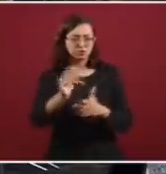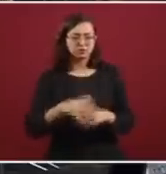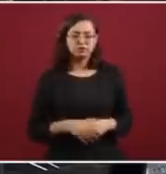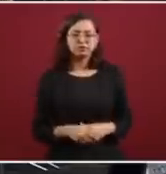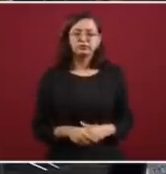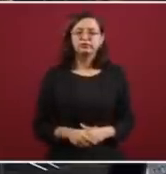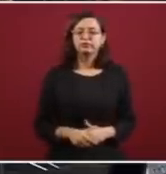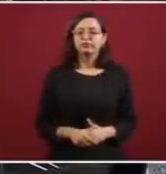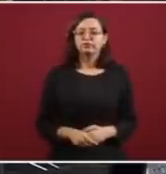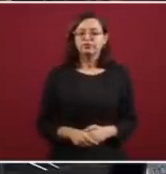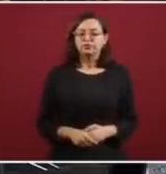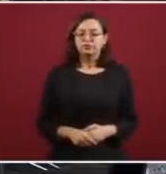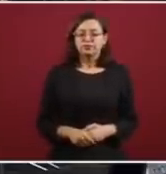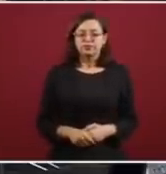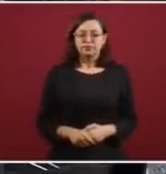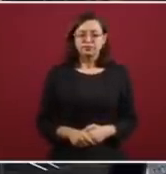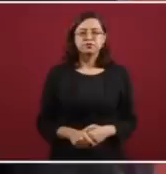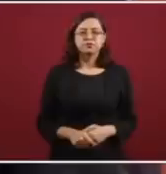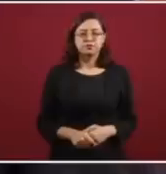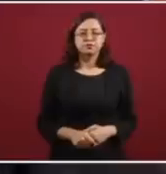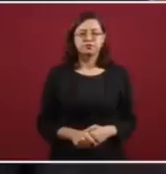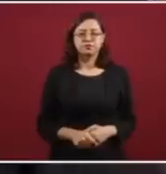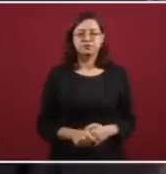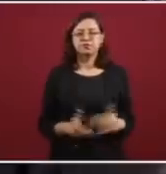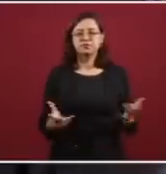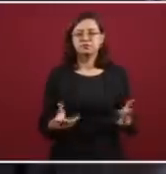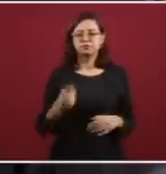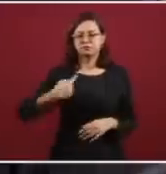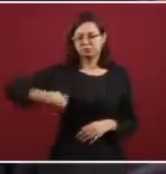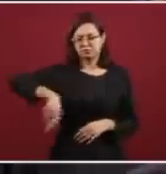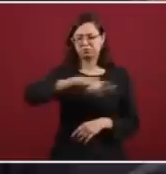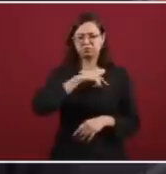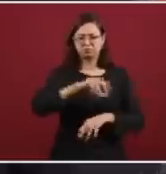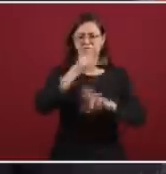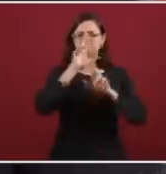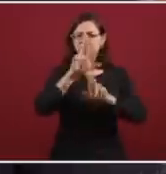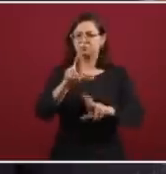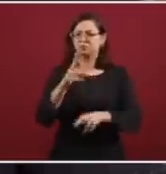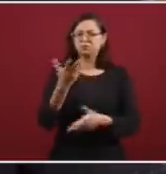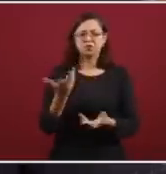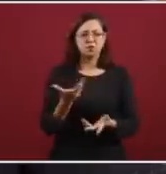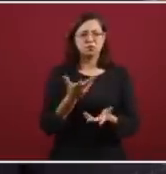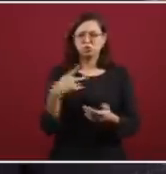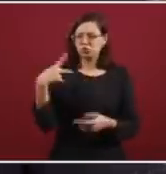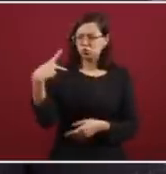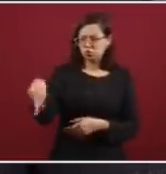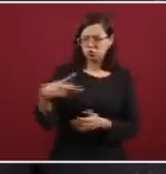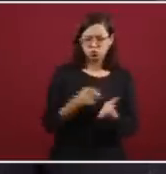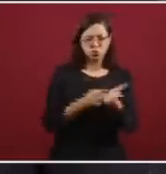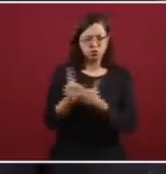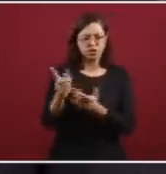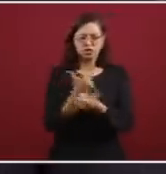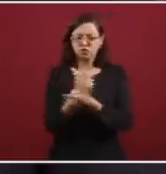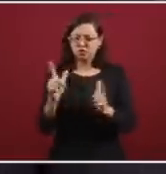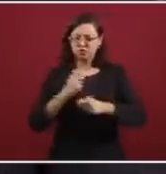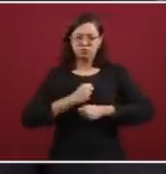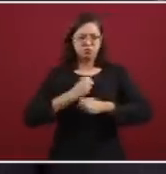derecho a la libre manifestación de las ideas, el derecho a